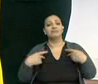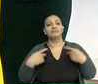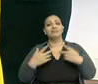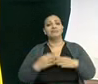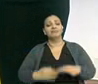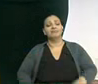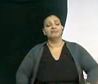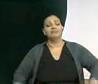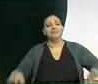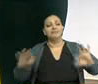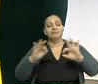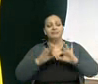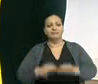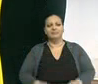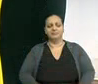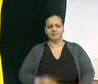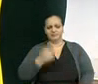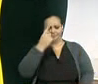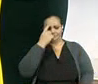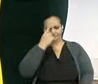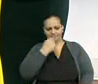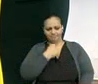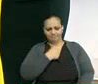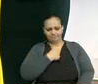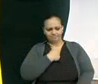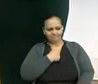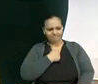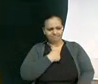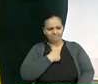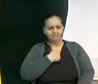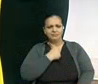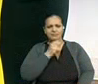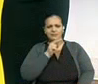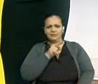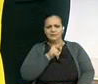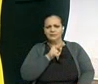llevamos dentro, cada uno de nosotros llevamos ese pesar, llevamos ese